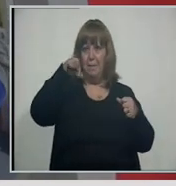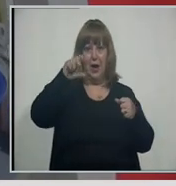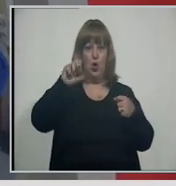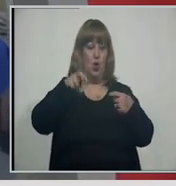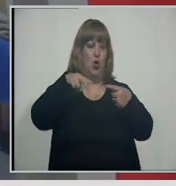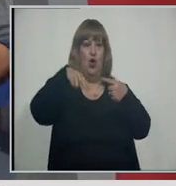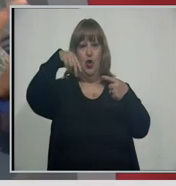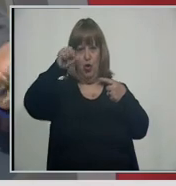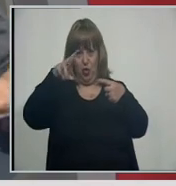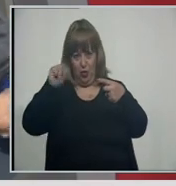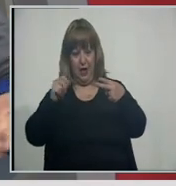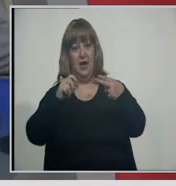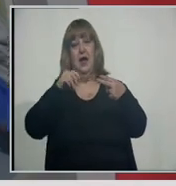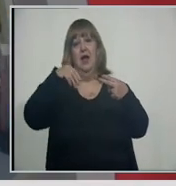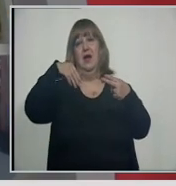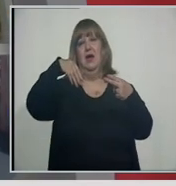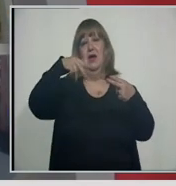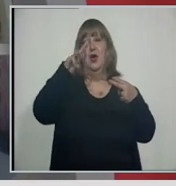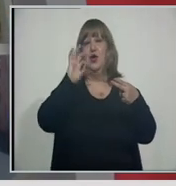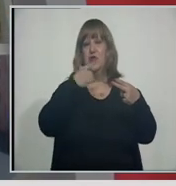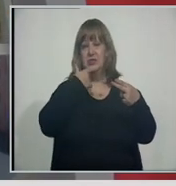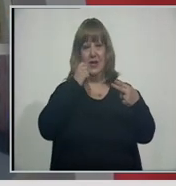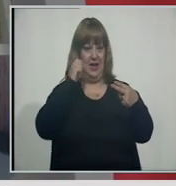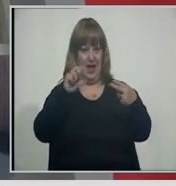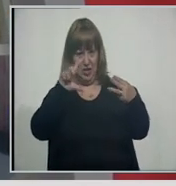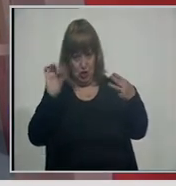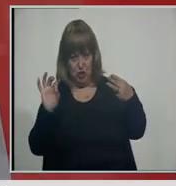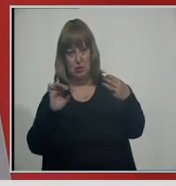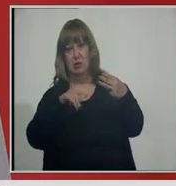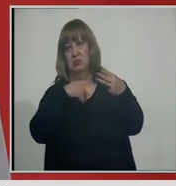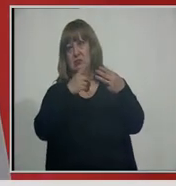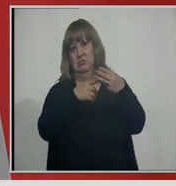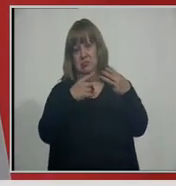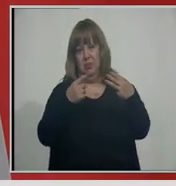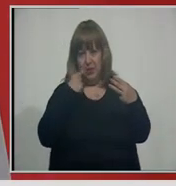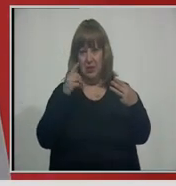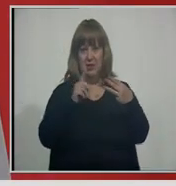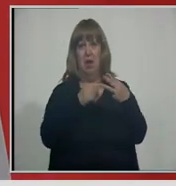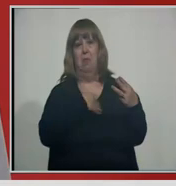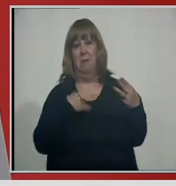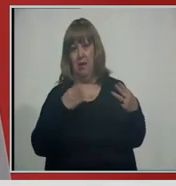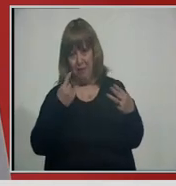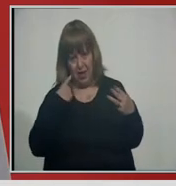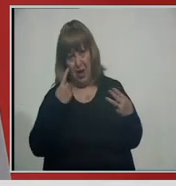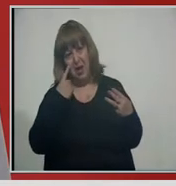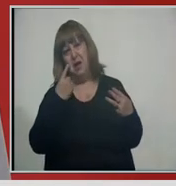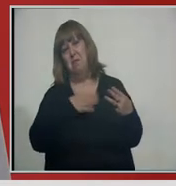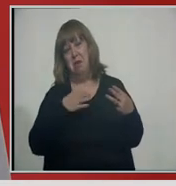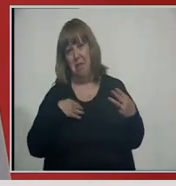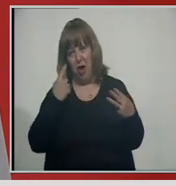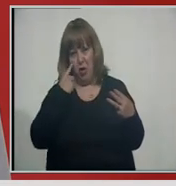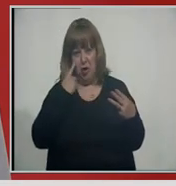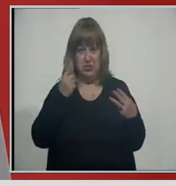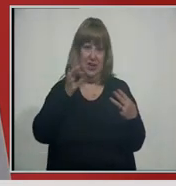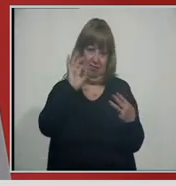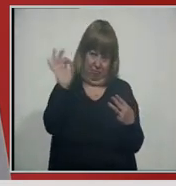madre para rosa gallo para descansar a los jóvenes no tiene ni idea de quién es y no es culpa de los jóvenes culpa de los maestros es culpa de la cultura ya no